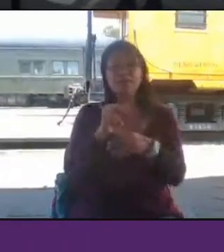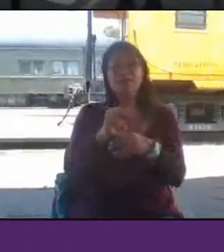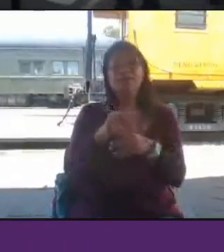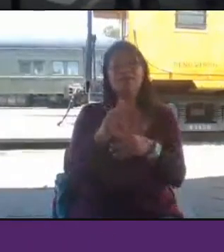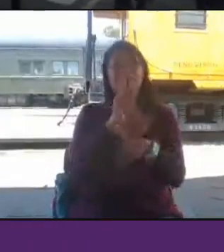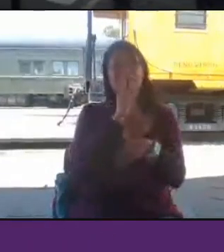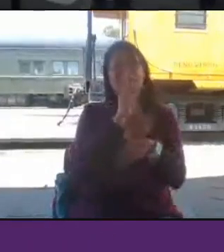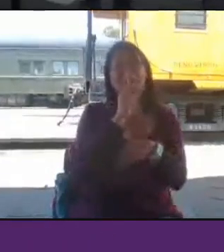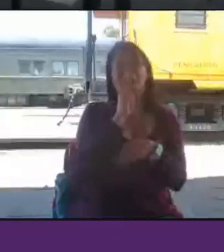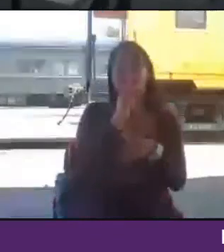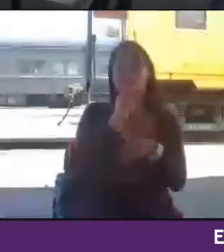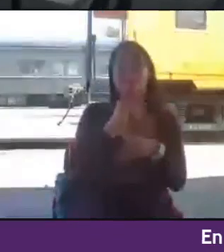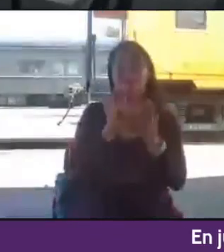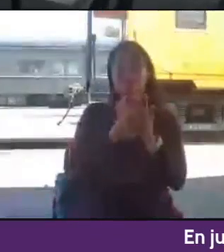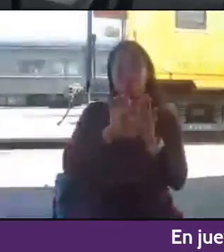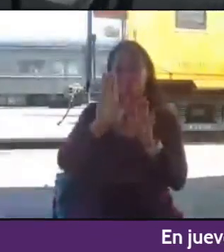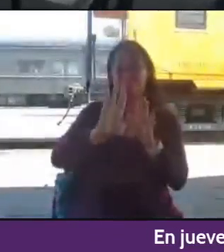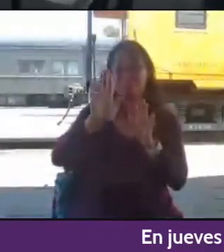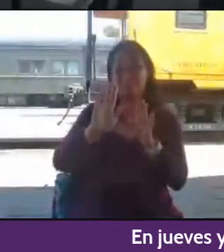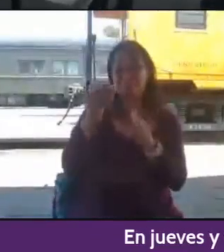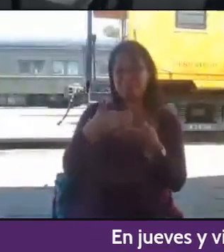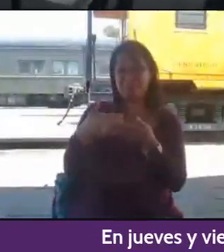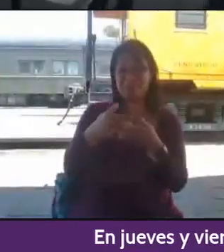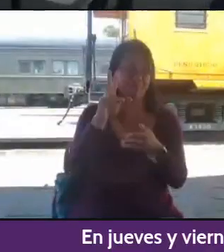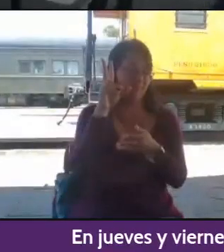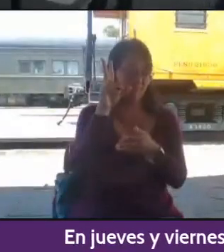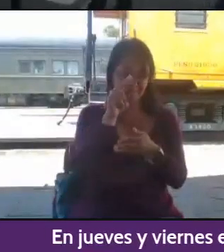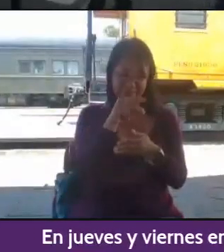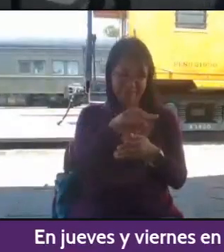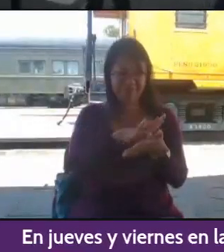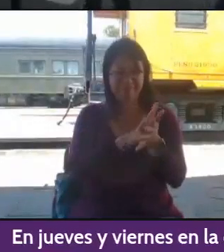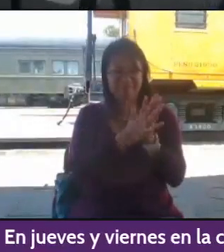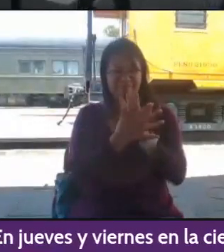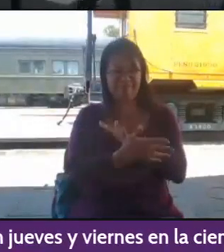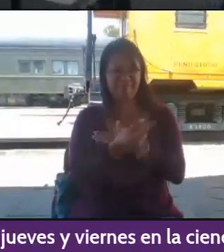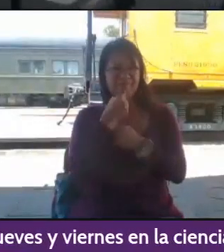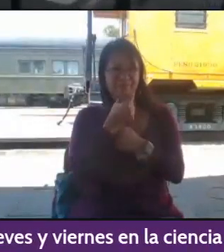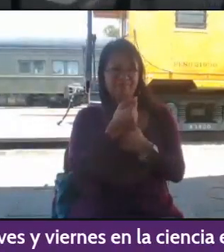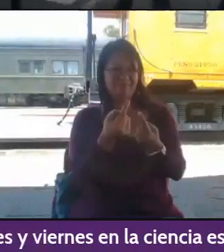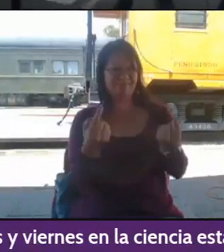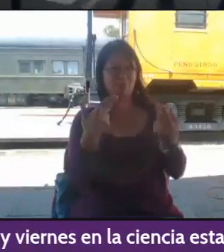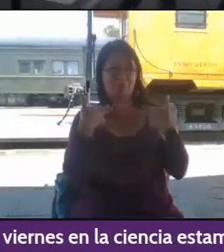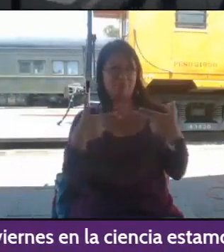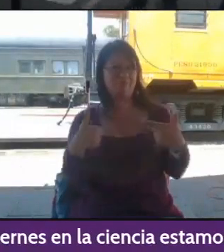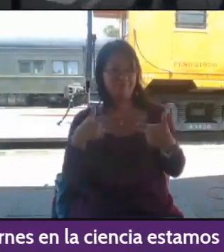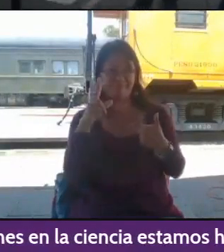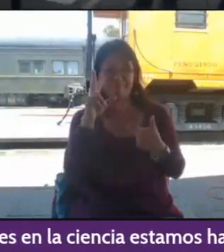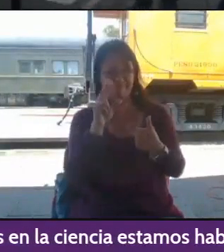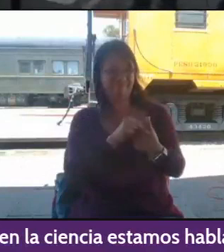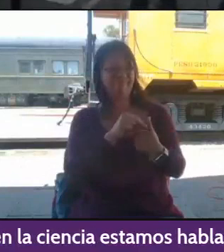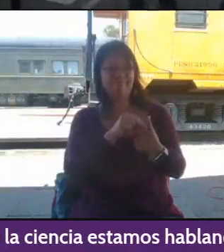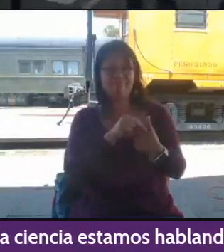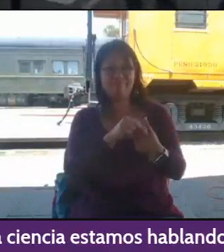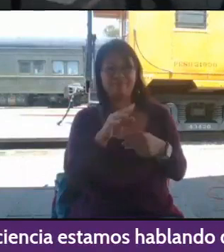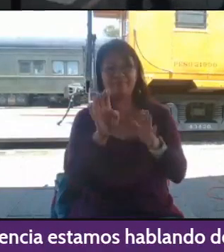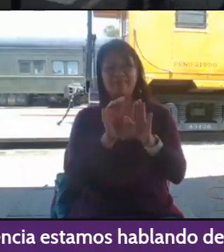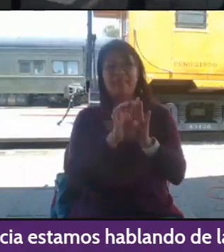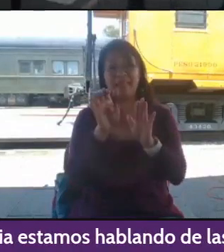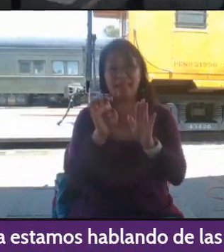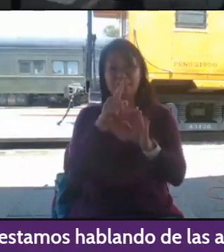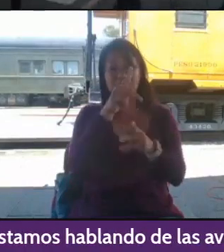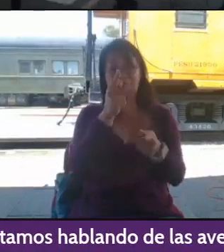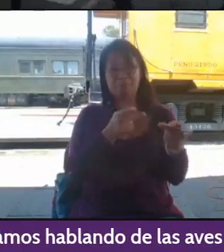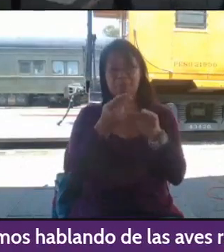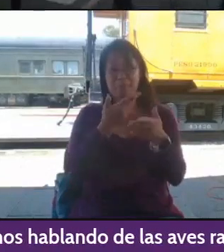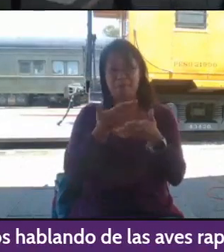sus primeras palabras. Y haces, lo conviertes en un bebé, ¿no? Como que en el caso de ustedes que están jóvenes preparándose por si algún día tienen